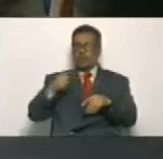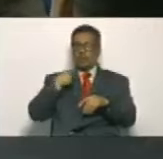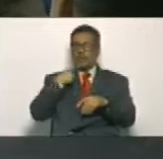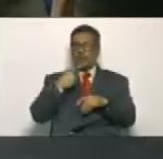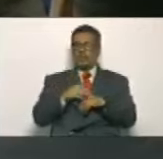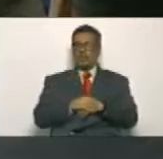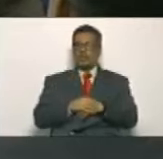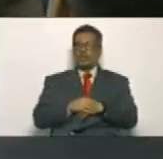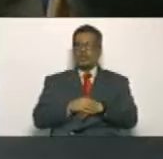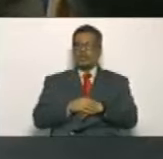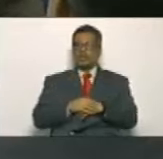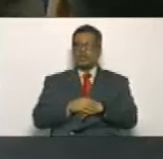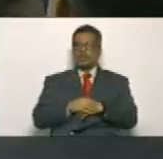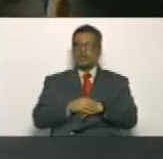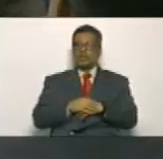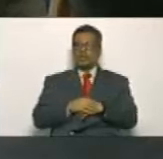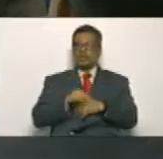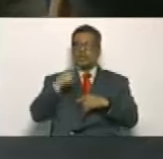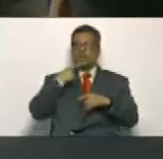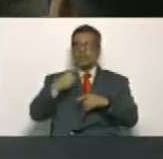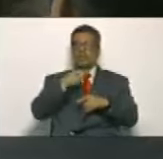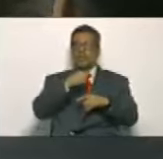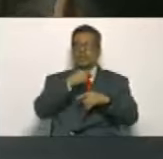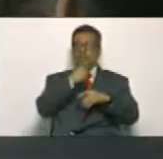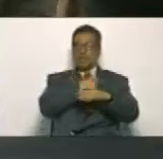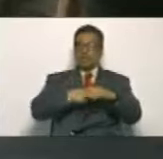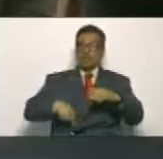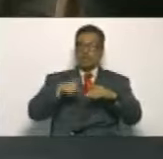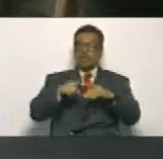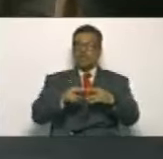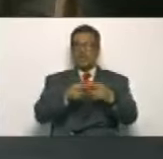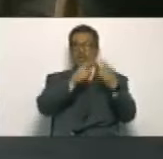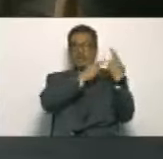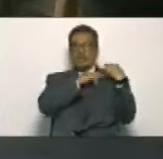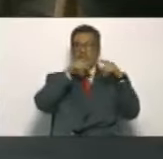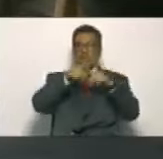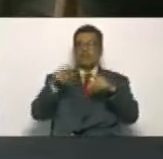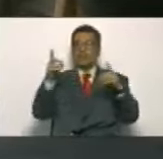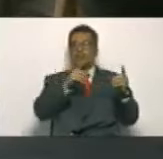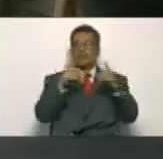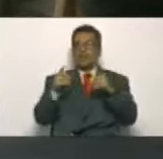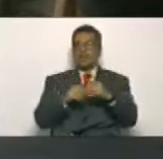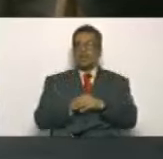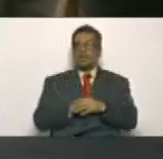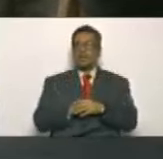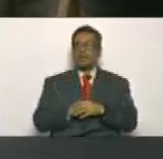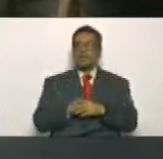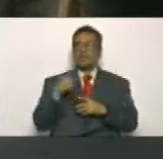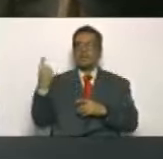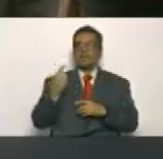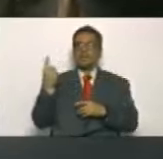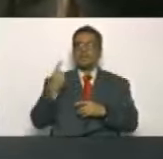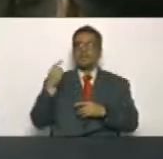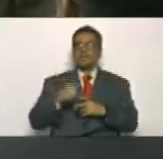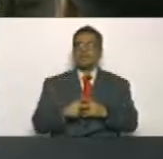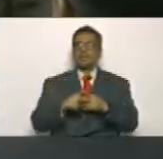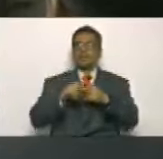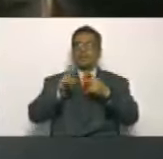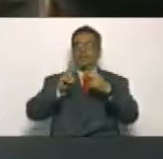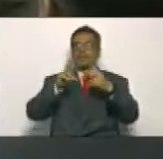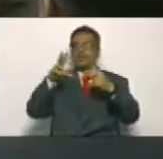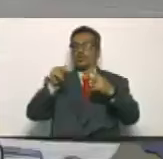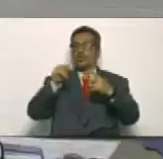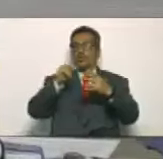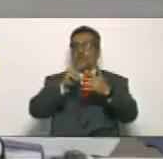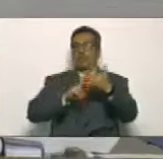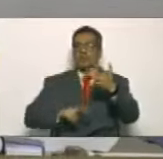decirle, señor presidente, encargado de este debate, solamente son dos páginas, pero no las voy